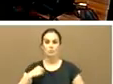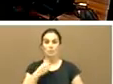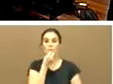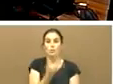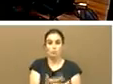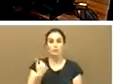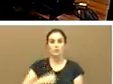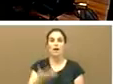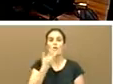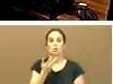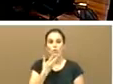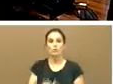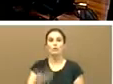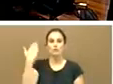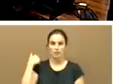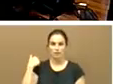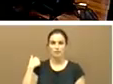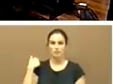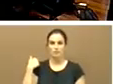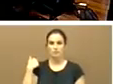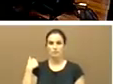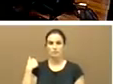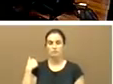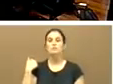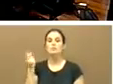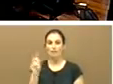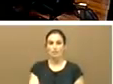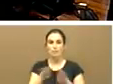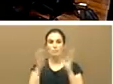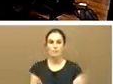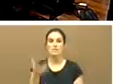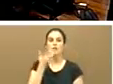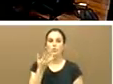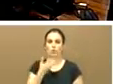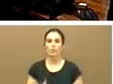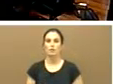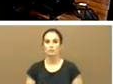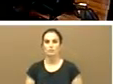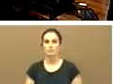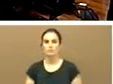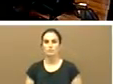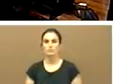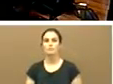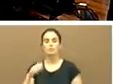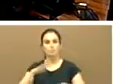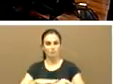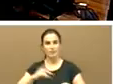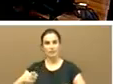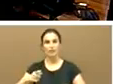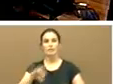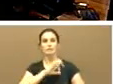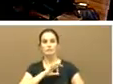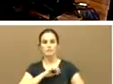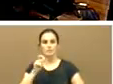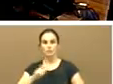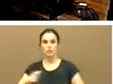conocen los grupos parlamentarios, también la conocen los miembros de la mesa, también la conocen los miembros de la mesa. Era para que sus señorías la tuvieran en cuenta